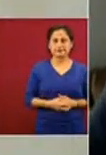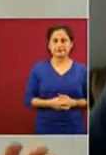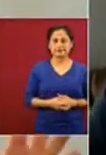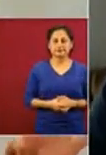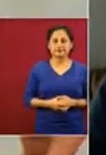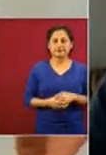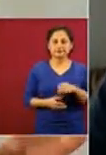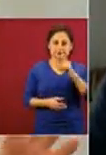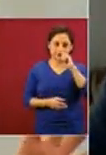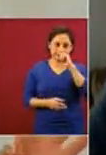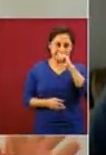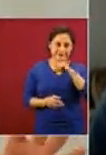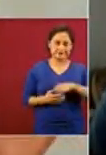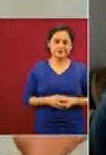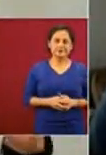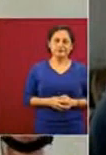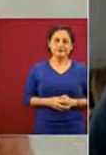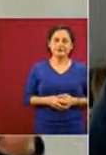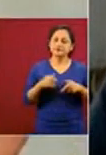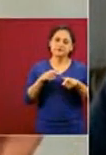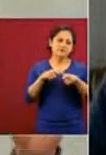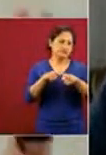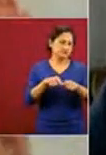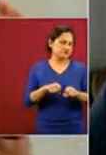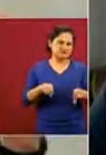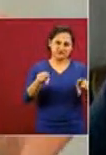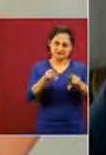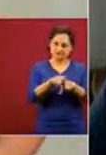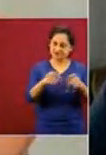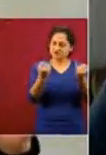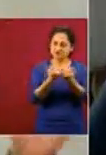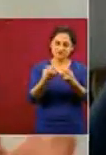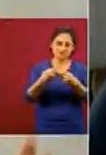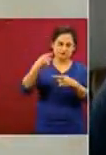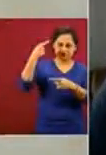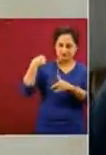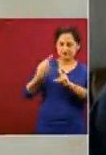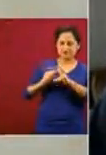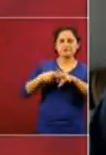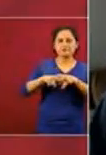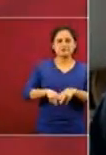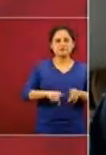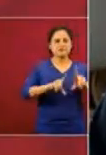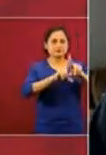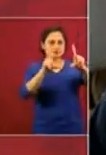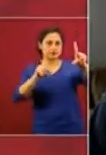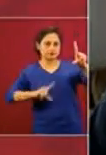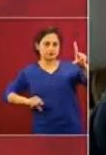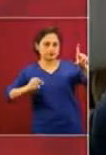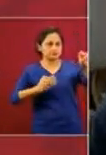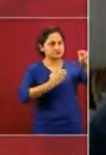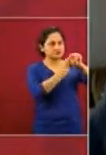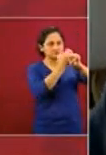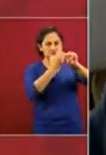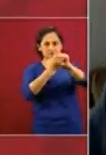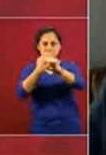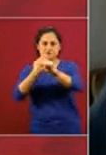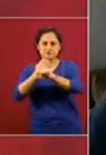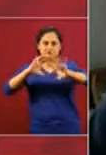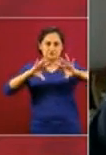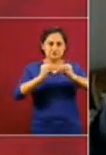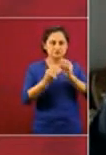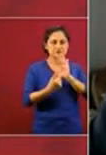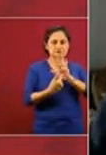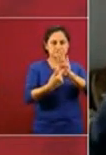inevitable seguramente que de un murciélago pasara el virus a un animal intermedio y que de ahí migrara al ser